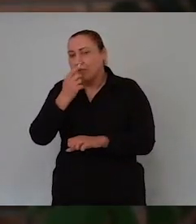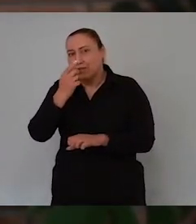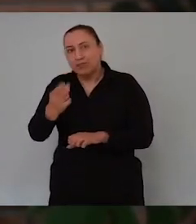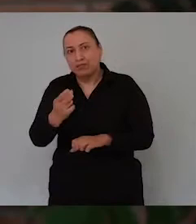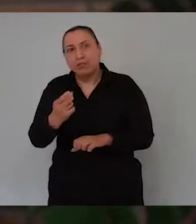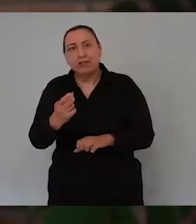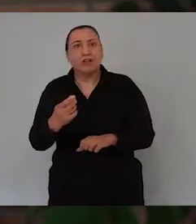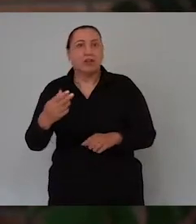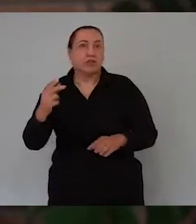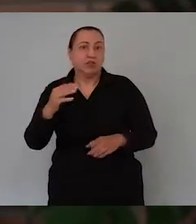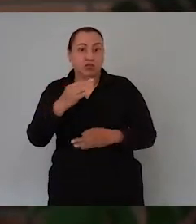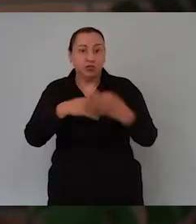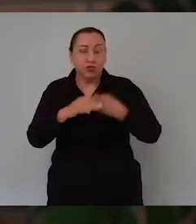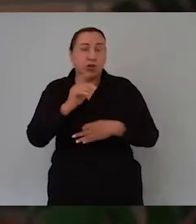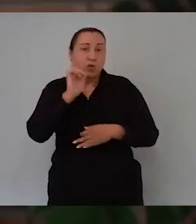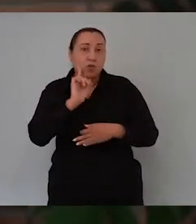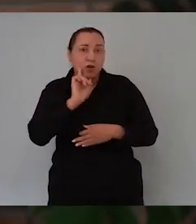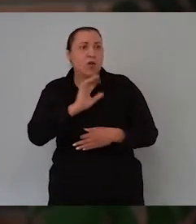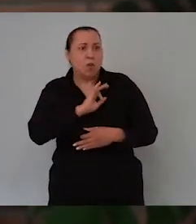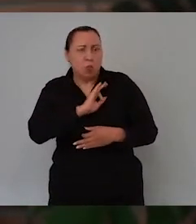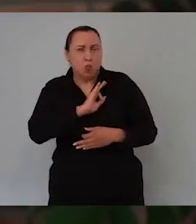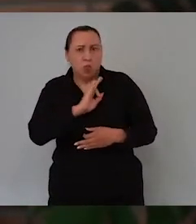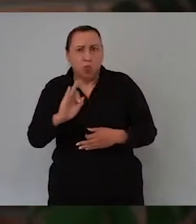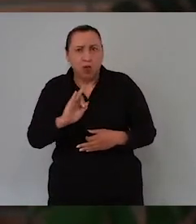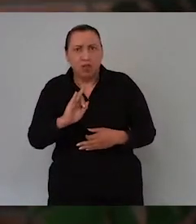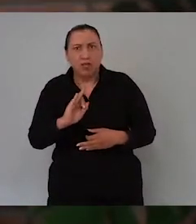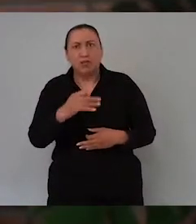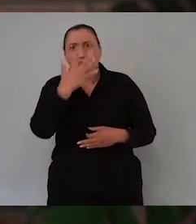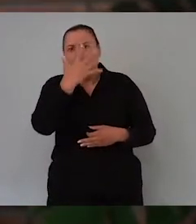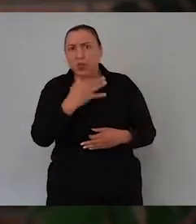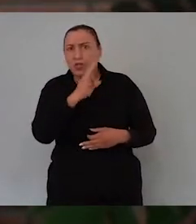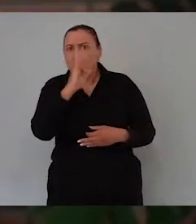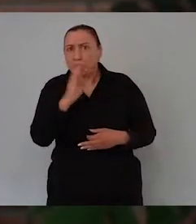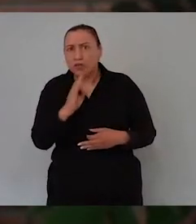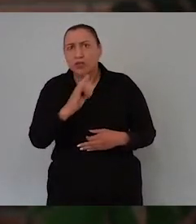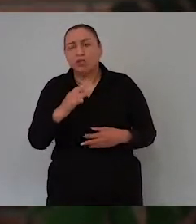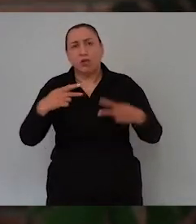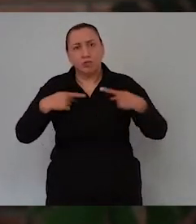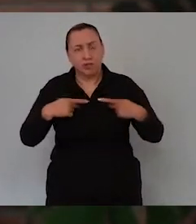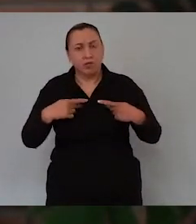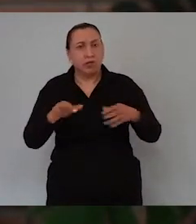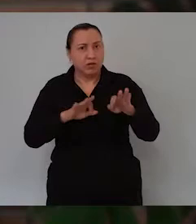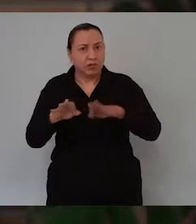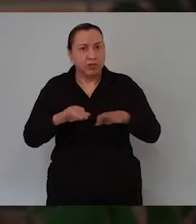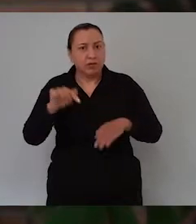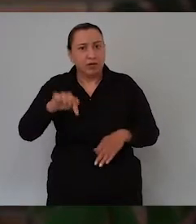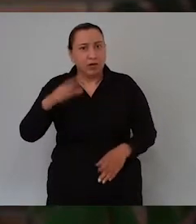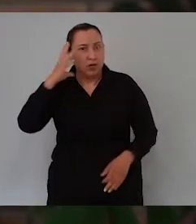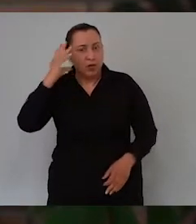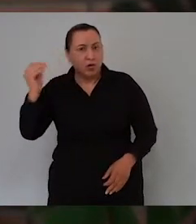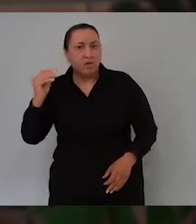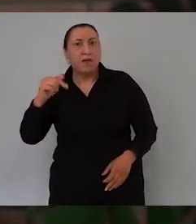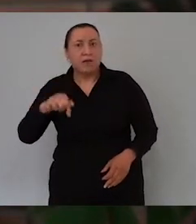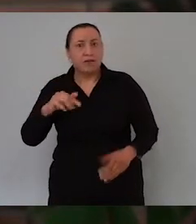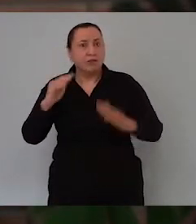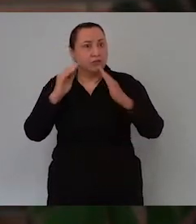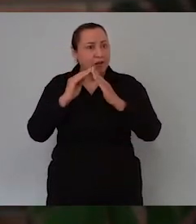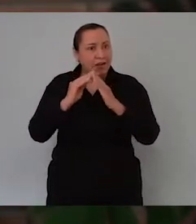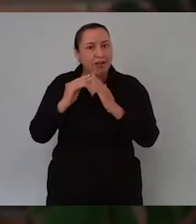de desperdiciar más de la mitad del potencial de su población. Desde aquí, desde casa, en